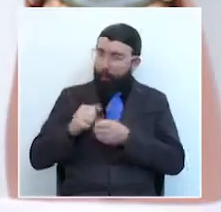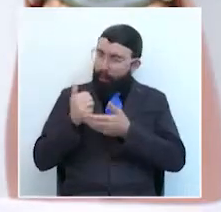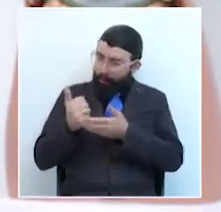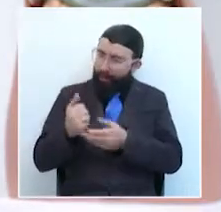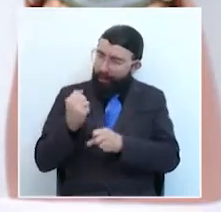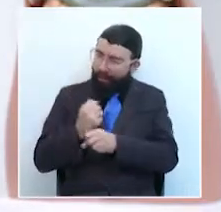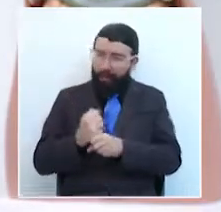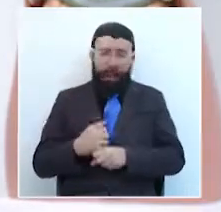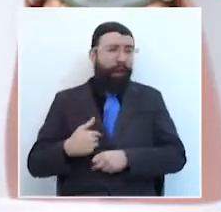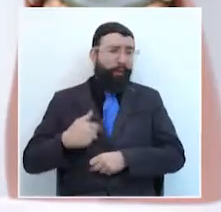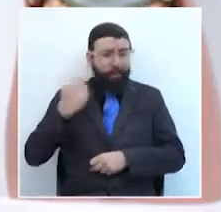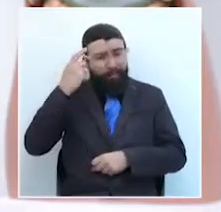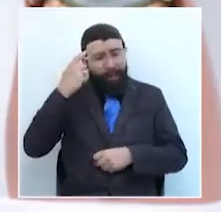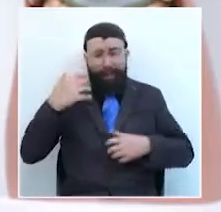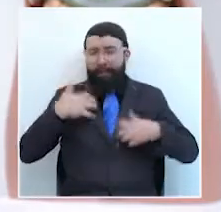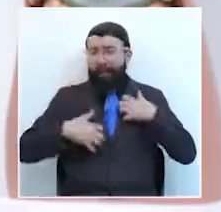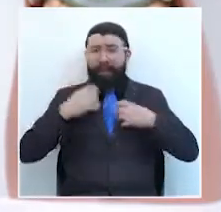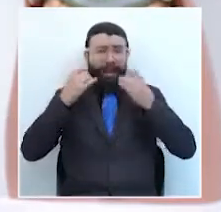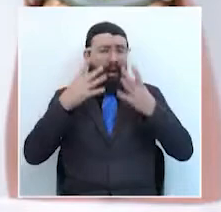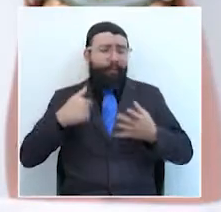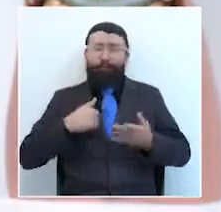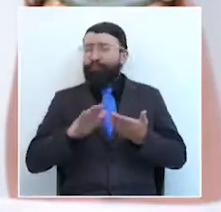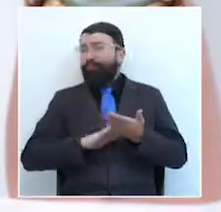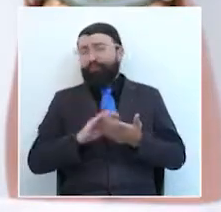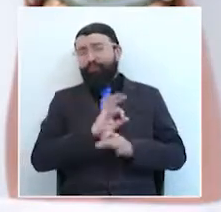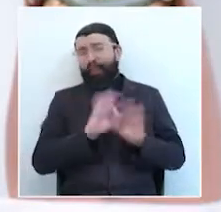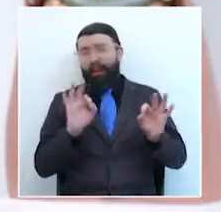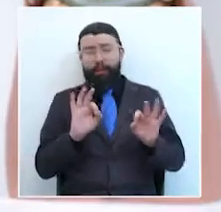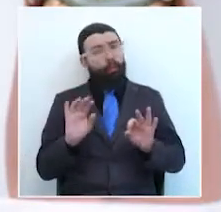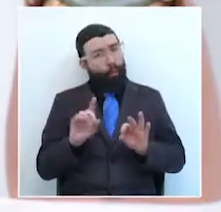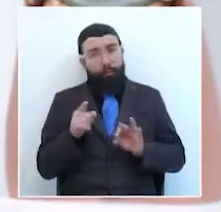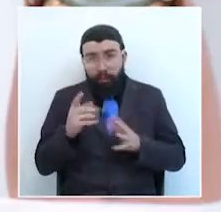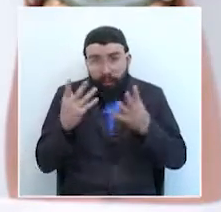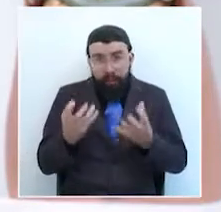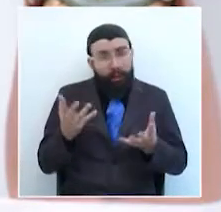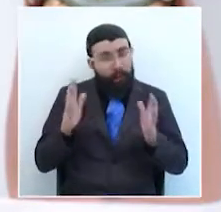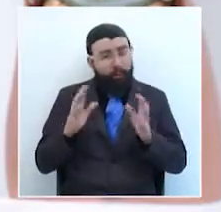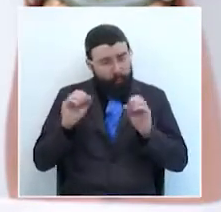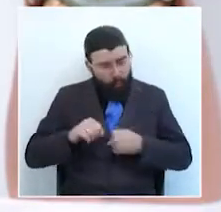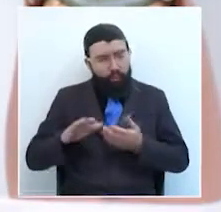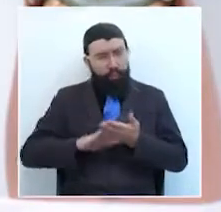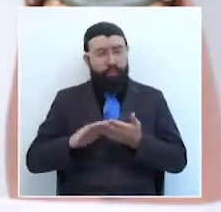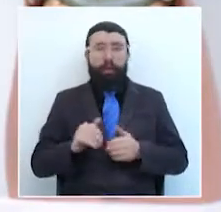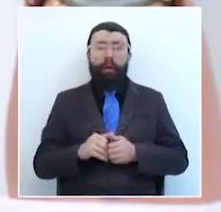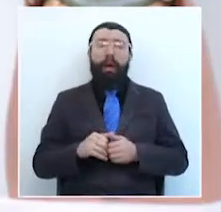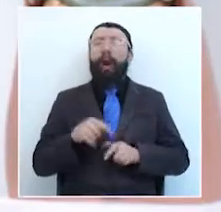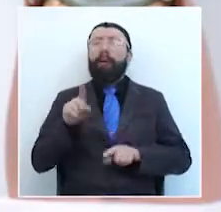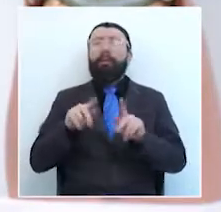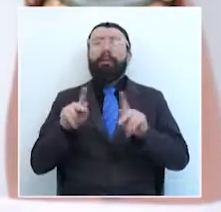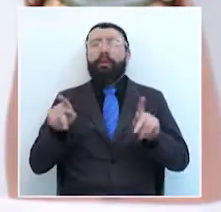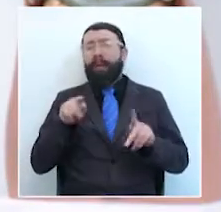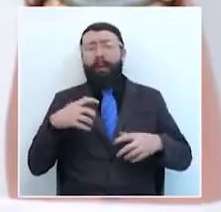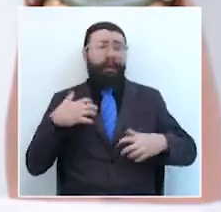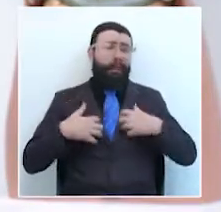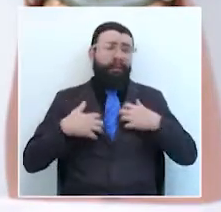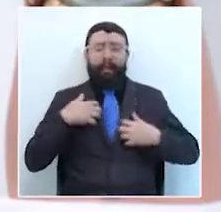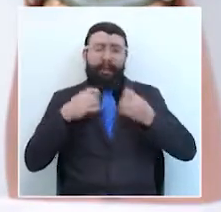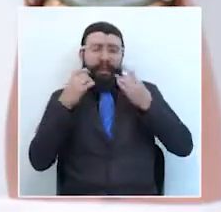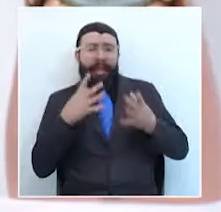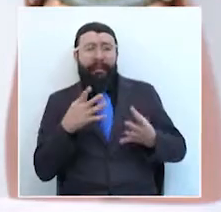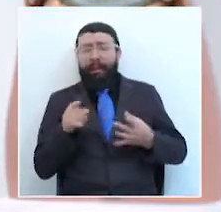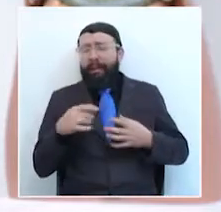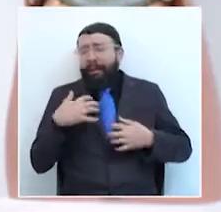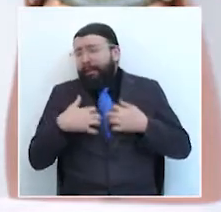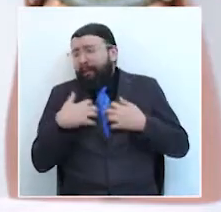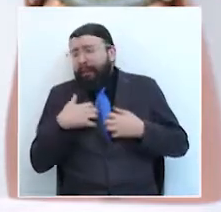ya nací con la fobia ya no hay nada que hacer no desde que tenga la bola porque es que hay veces las personas que tienen fobia les dan miedo y